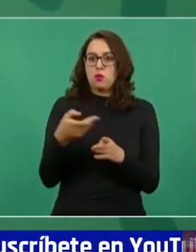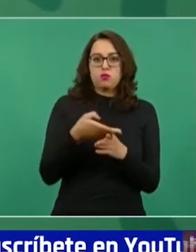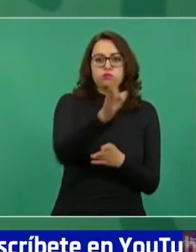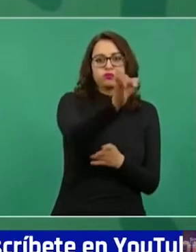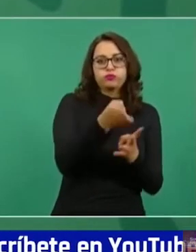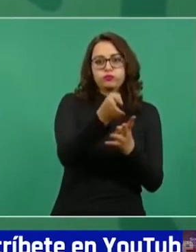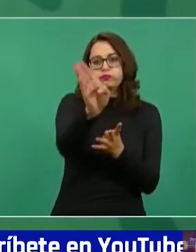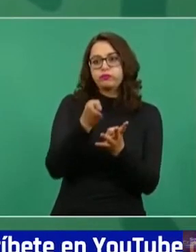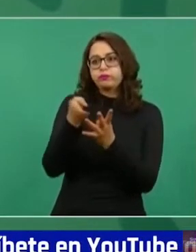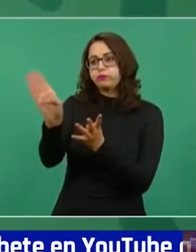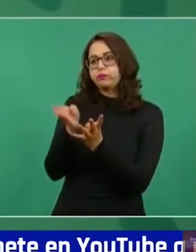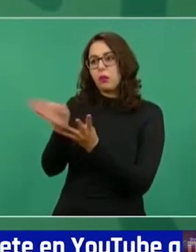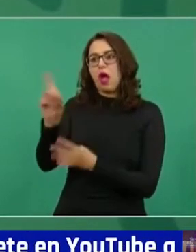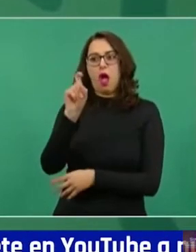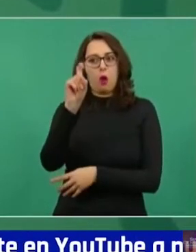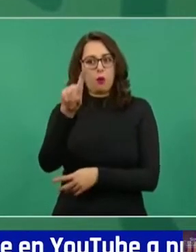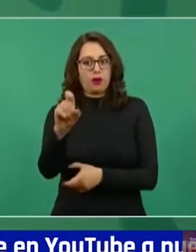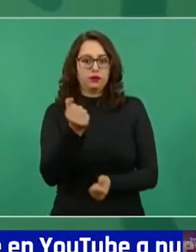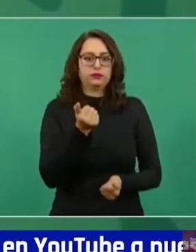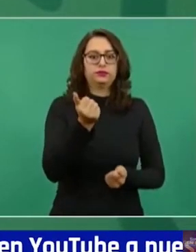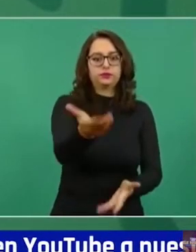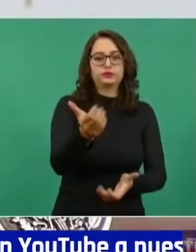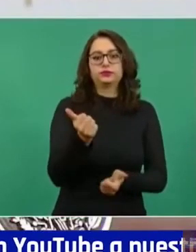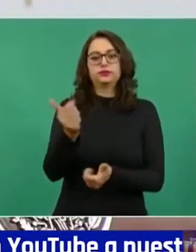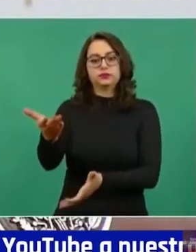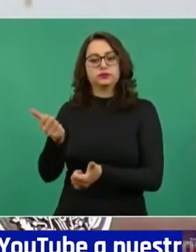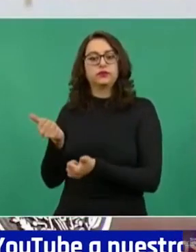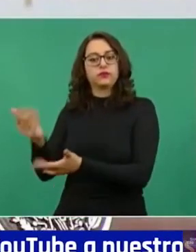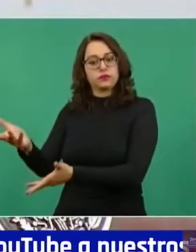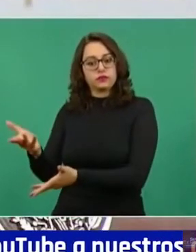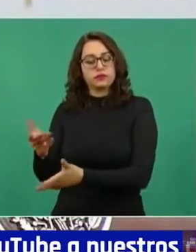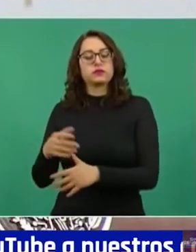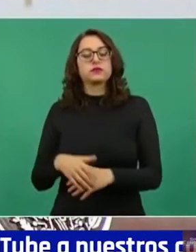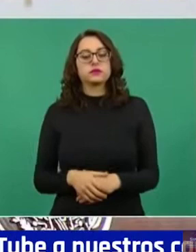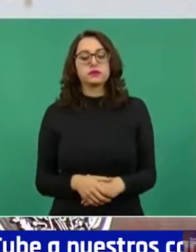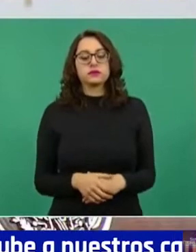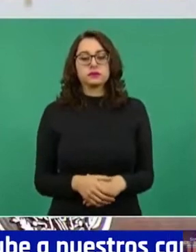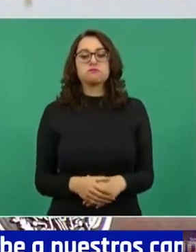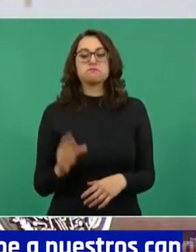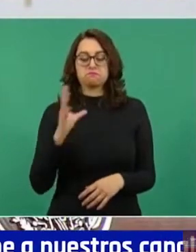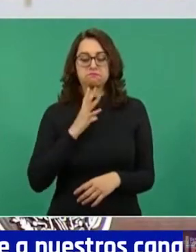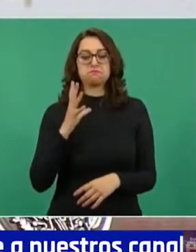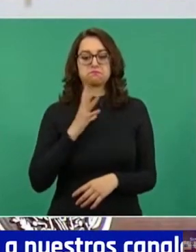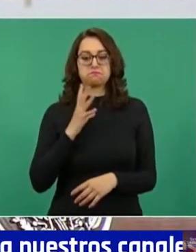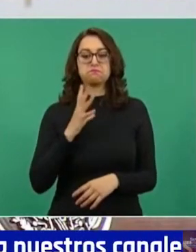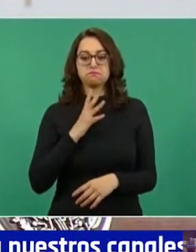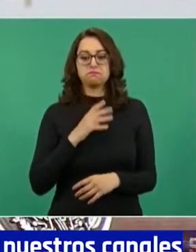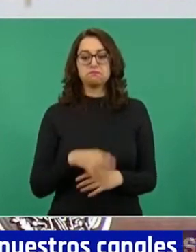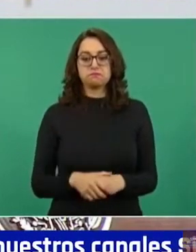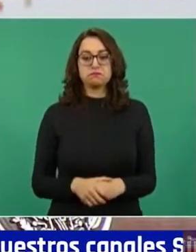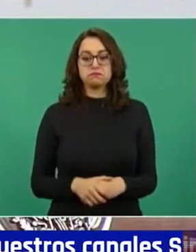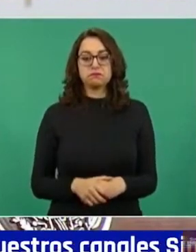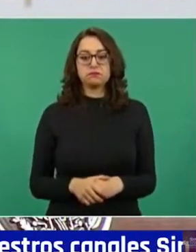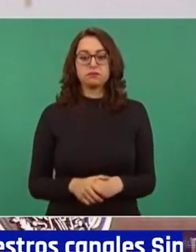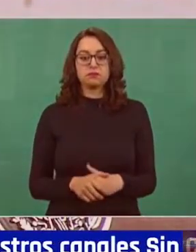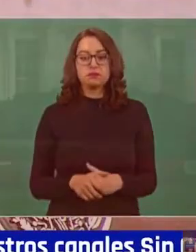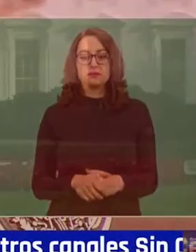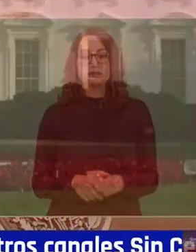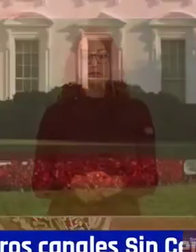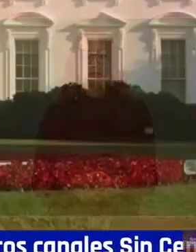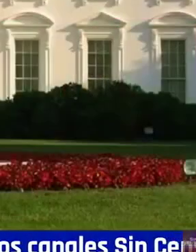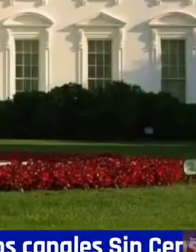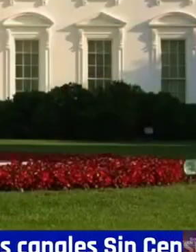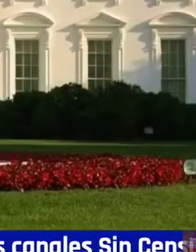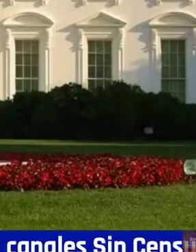mexicanos a Washington, D.C., y que sería algo histórico que durante estas cumbres se diera un tiempecito para hablarle a esa